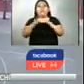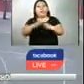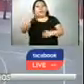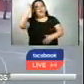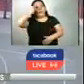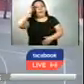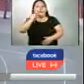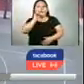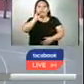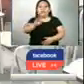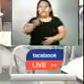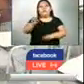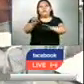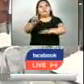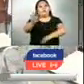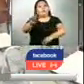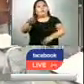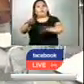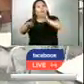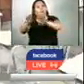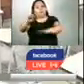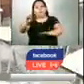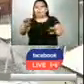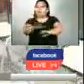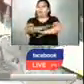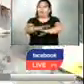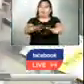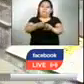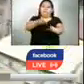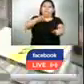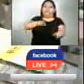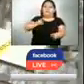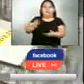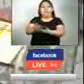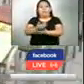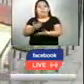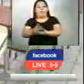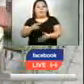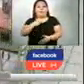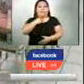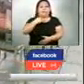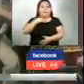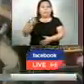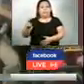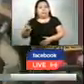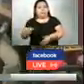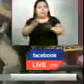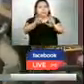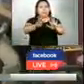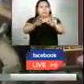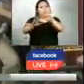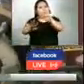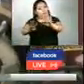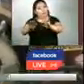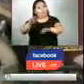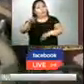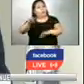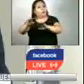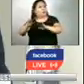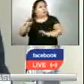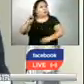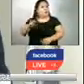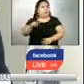el 14.6% dejó de estudiar por problemas económicos, mientras que el 79% dijo que